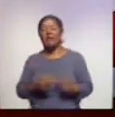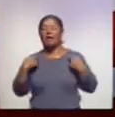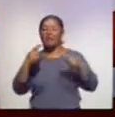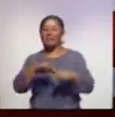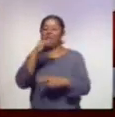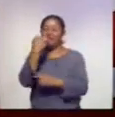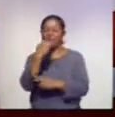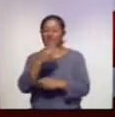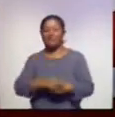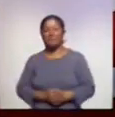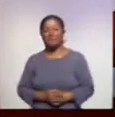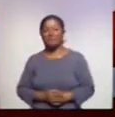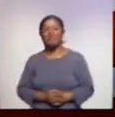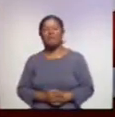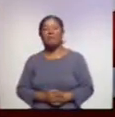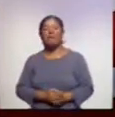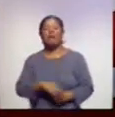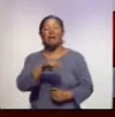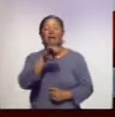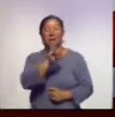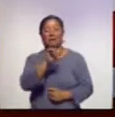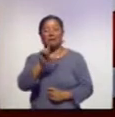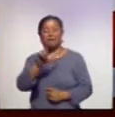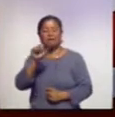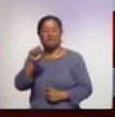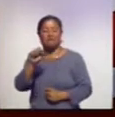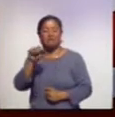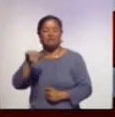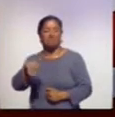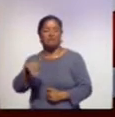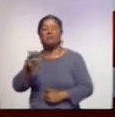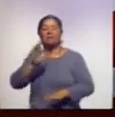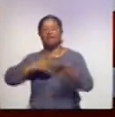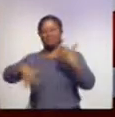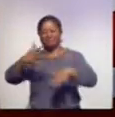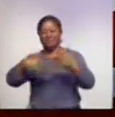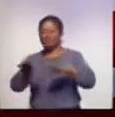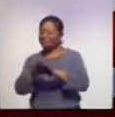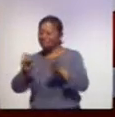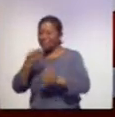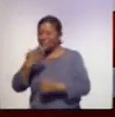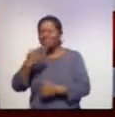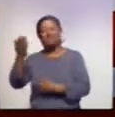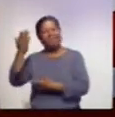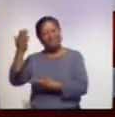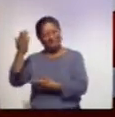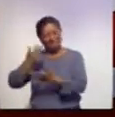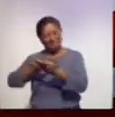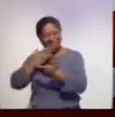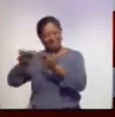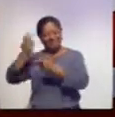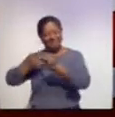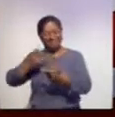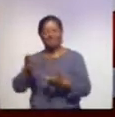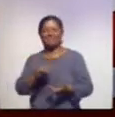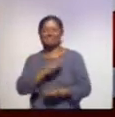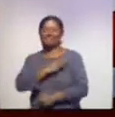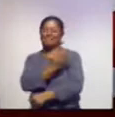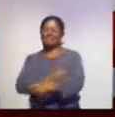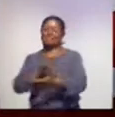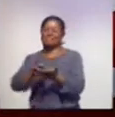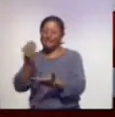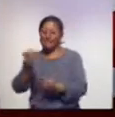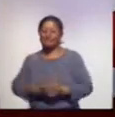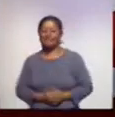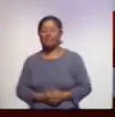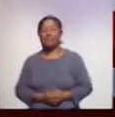maestra Miroslava Amador, quien es intérprete en lengua de señas mexicana. Maestra, ¿cómo estás? Bienvenida. Muy buenas tardes. Vámonos